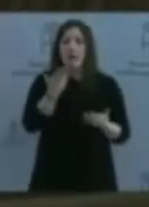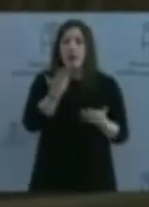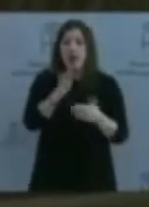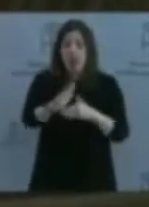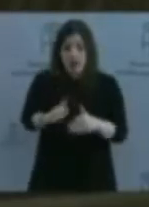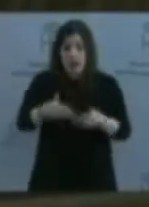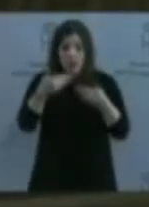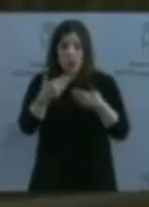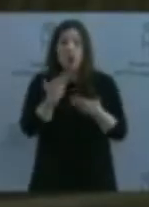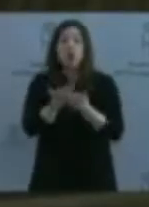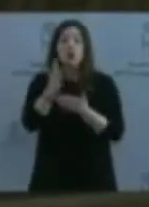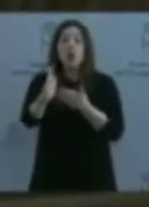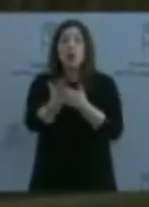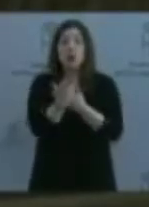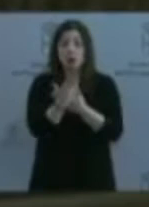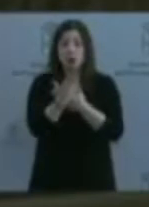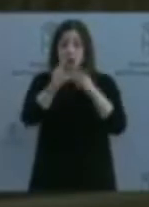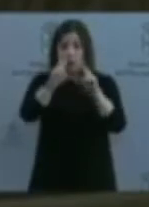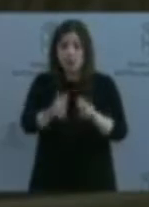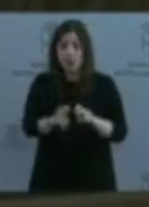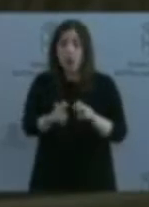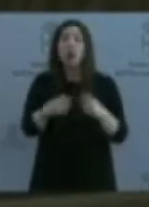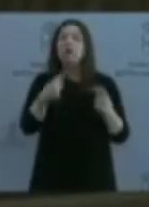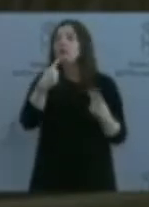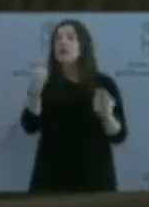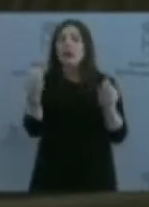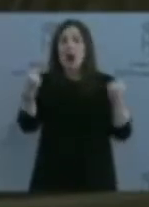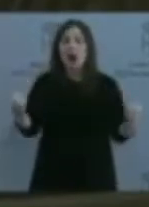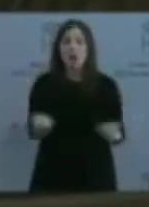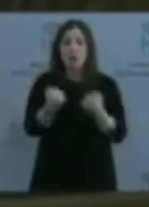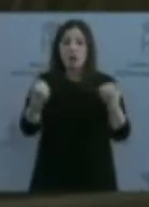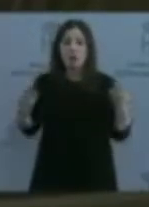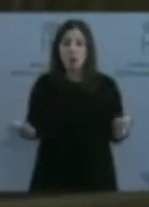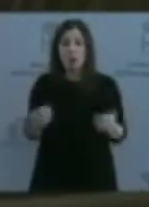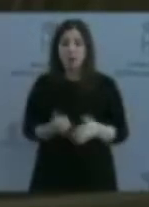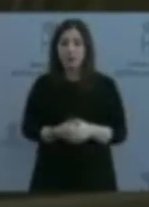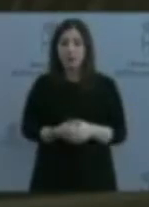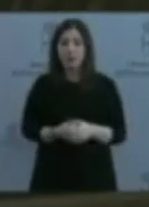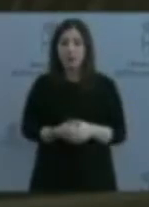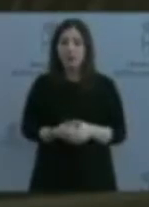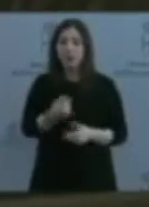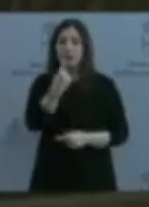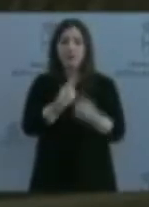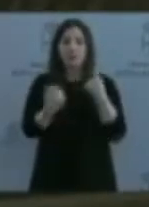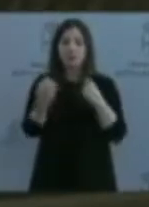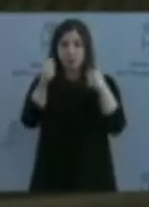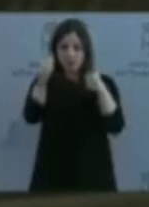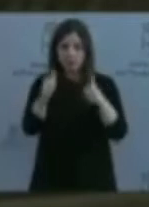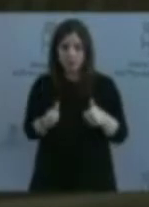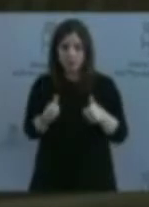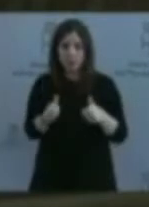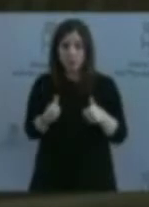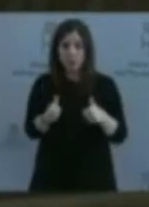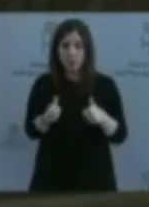las siguientes actuaciones. Se han consultado los certificados catastrales de todos los edificios del